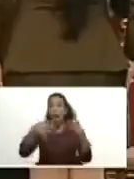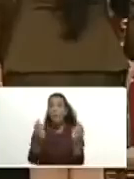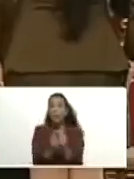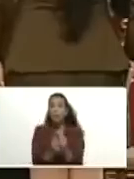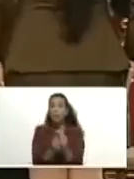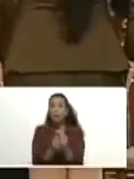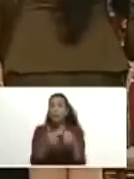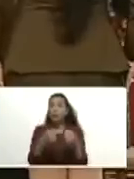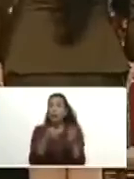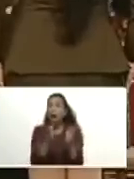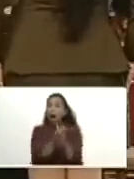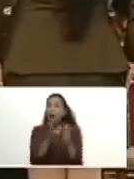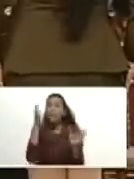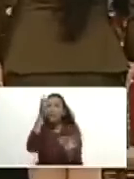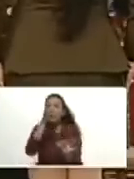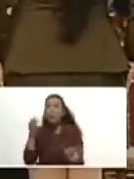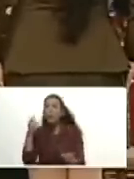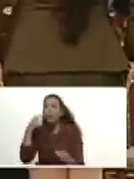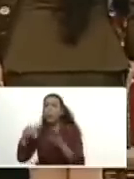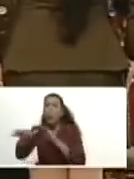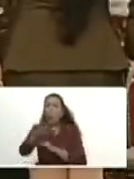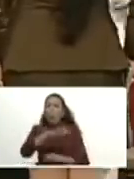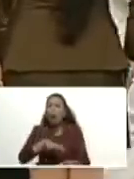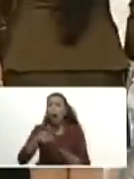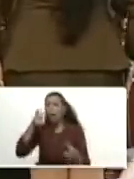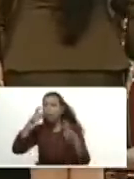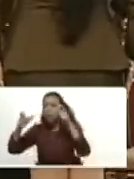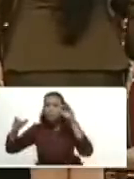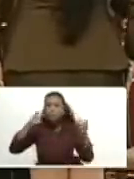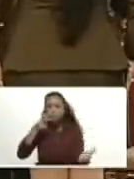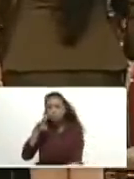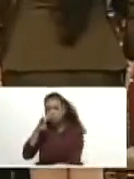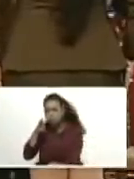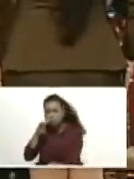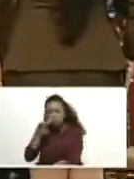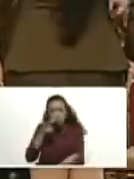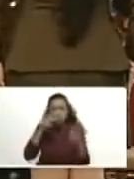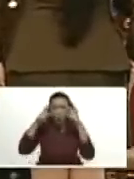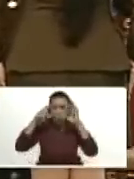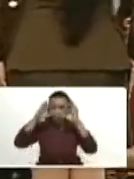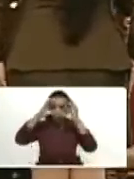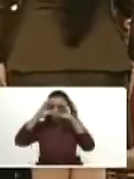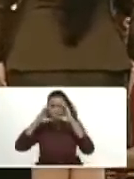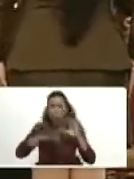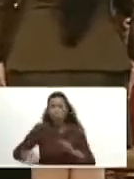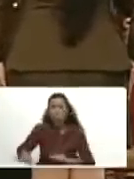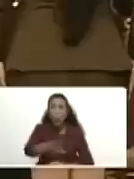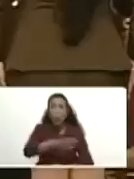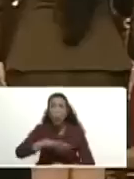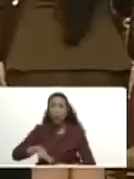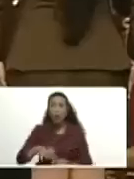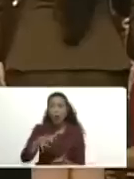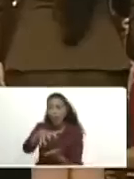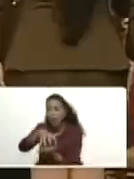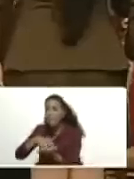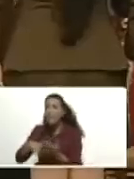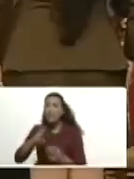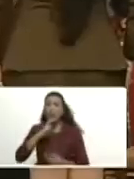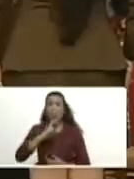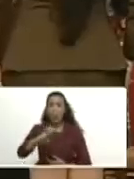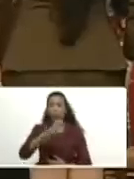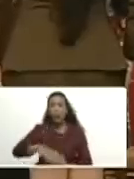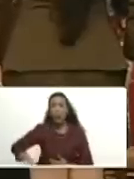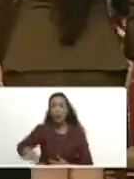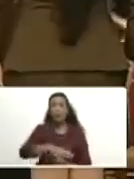se encontraban precisamente en misiones de desmantelamiento, patrullaje, reconocimiento vía terrestre en el sector de la mina La